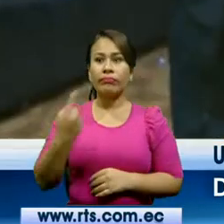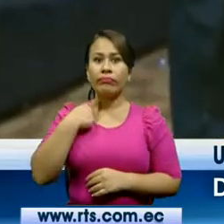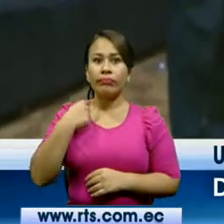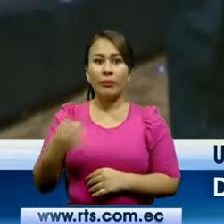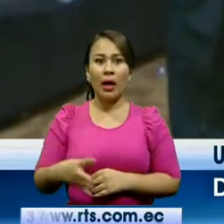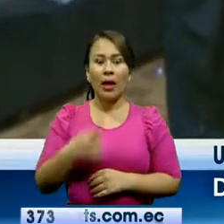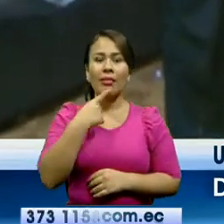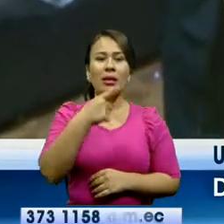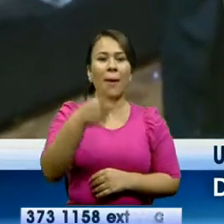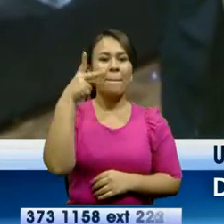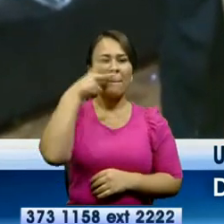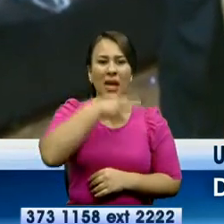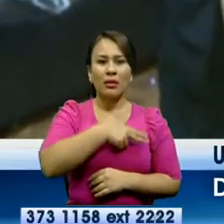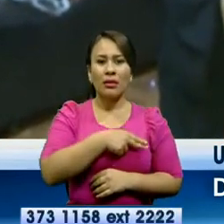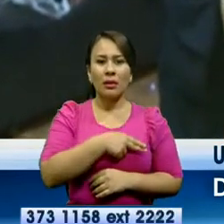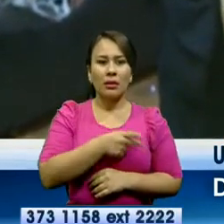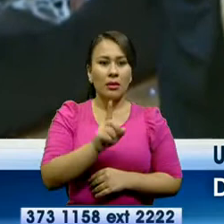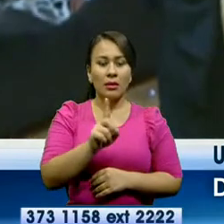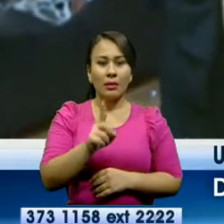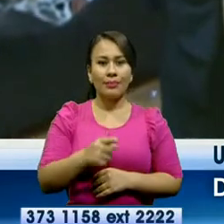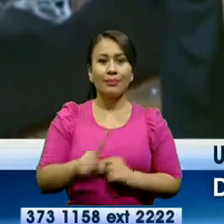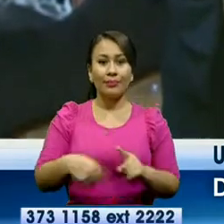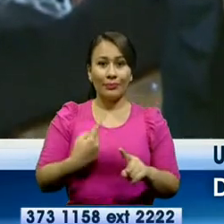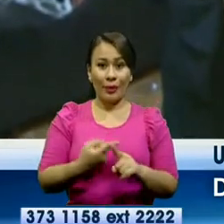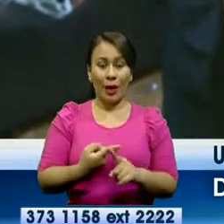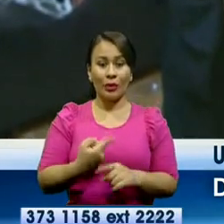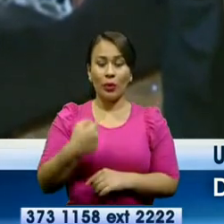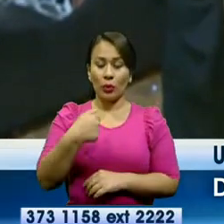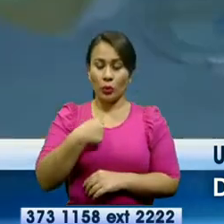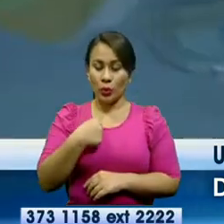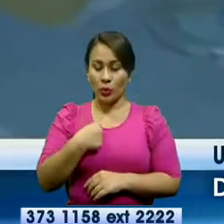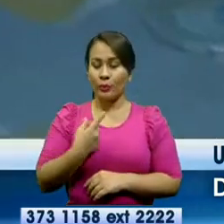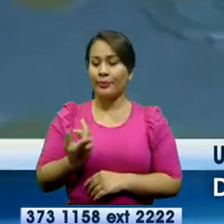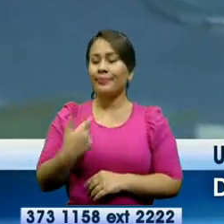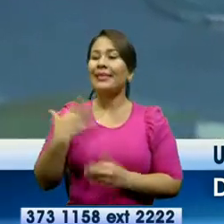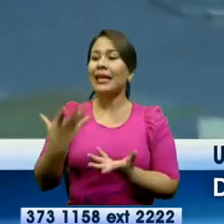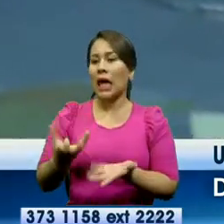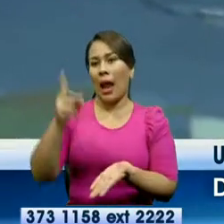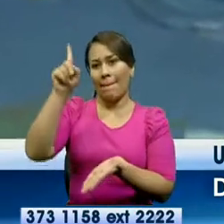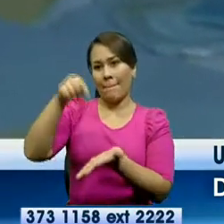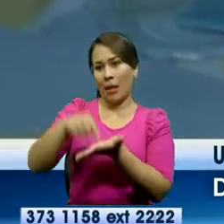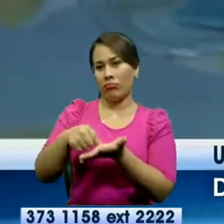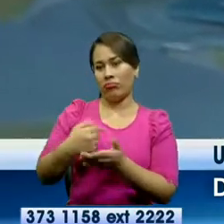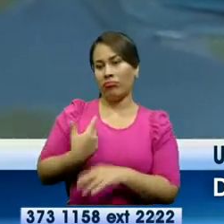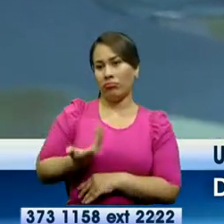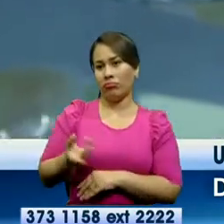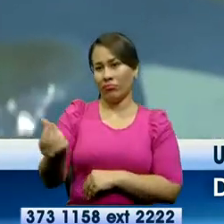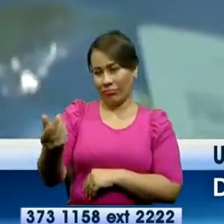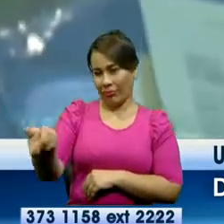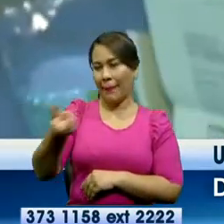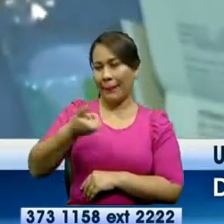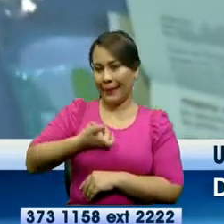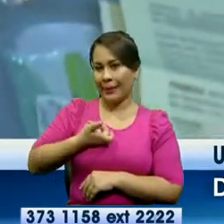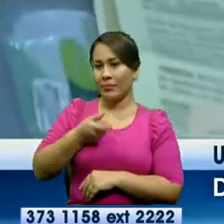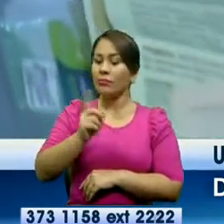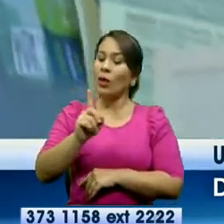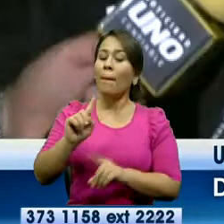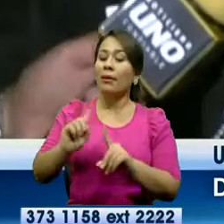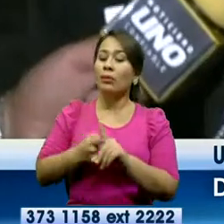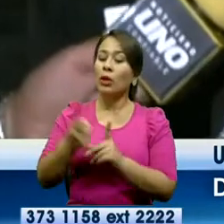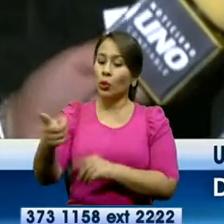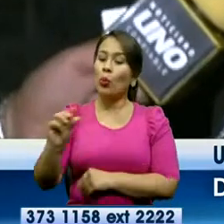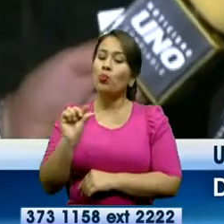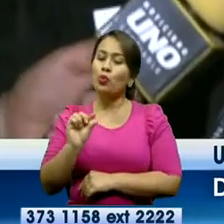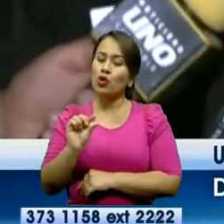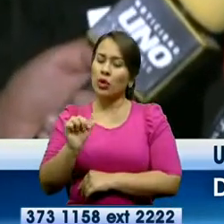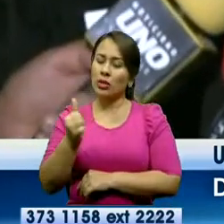era que se trataba de una estafa. Luego de depositar el encaje, la supuesta entidad financiera desaparecía sin dejar rastro. Cuando